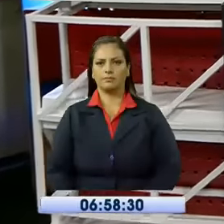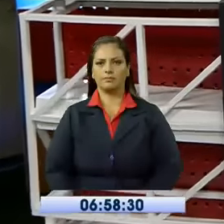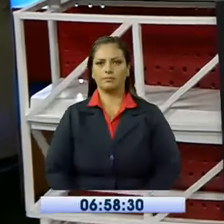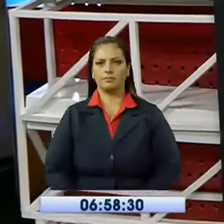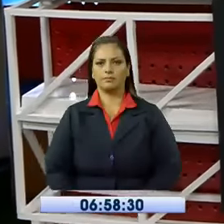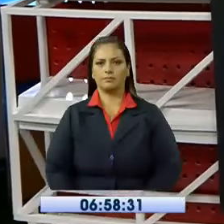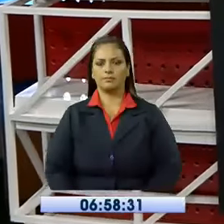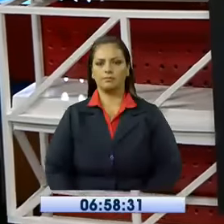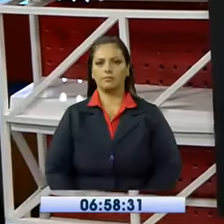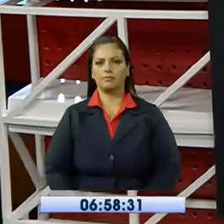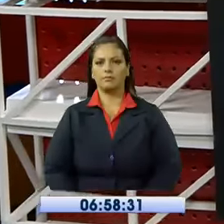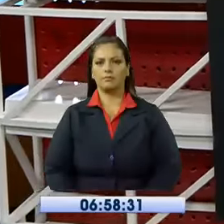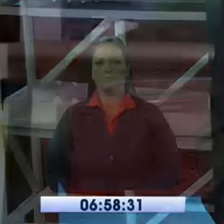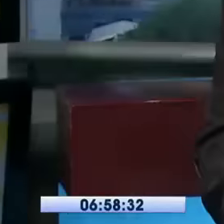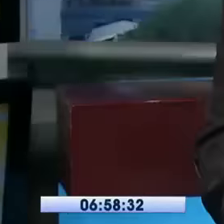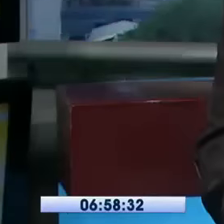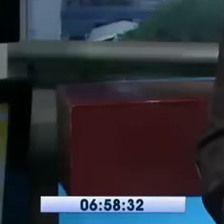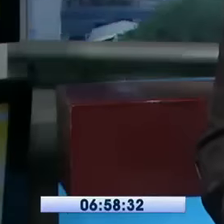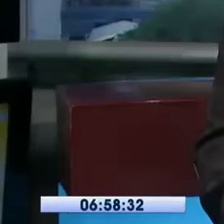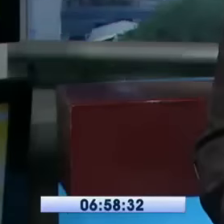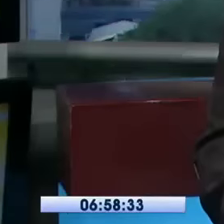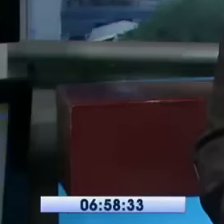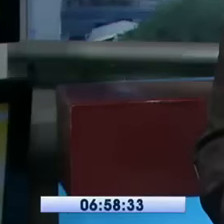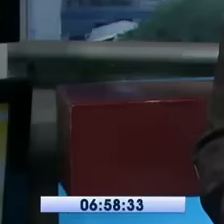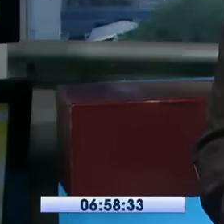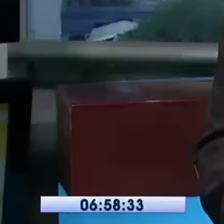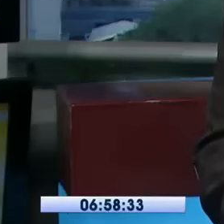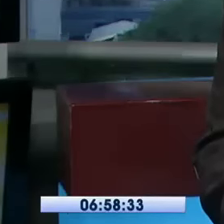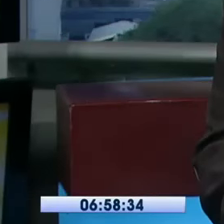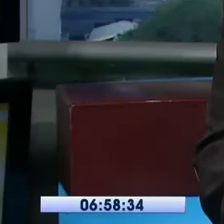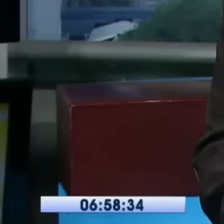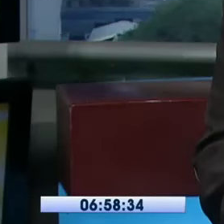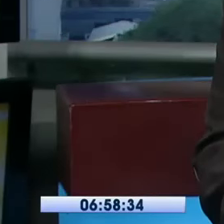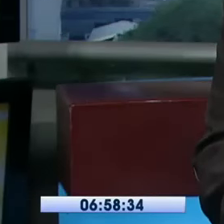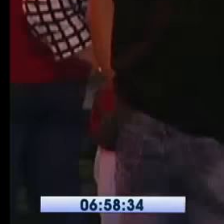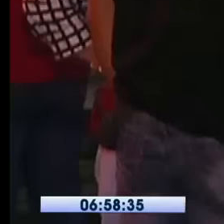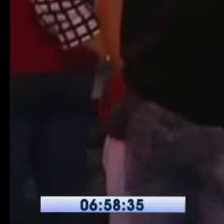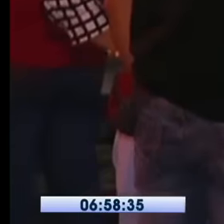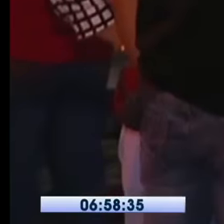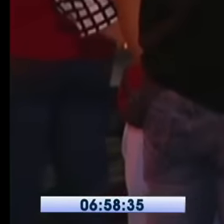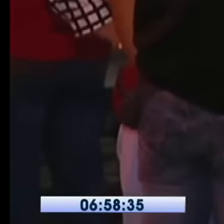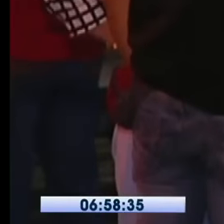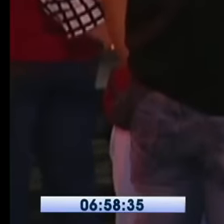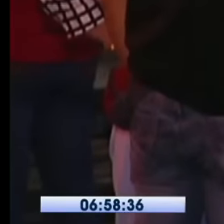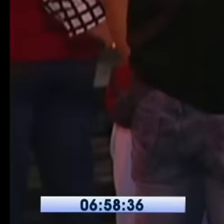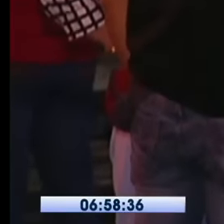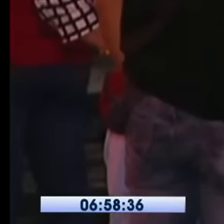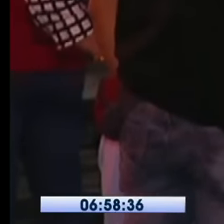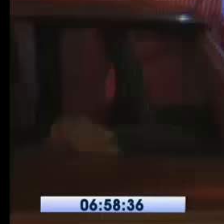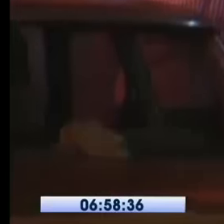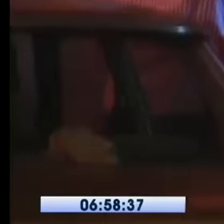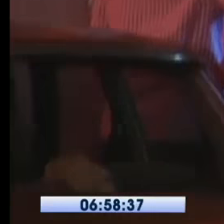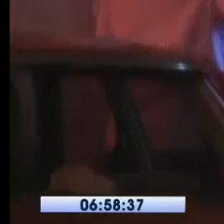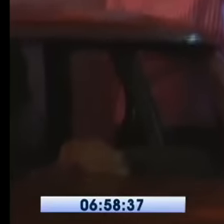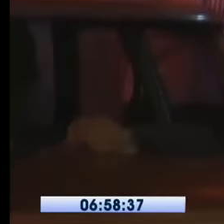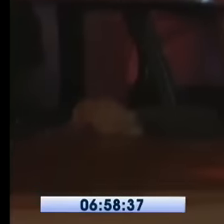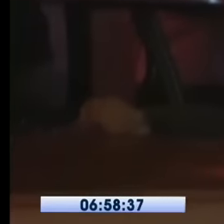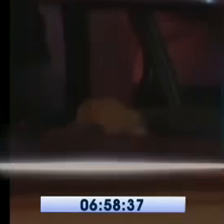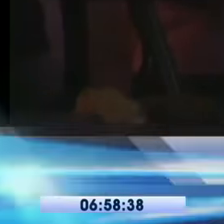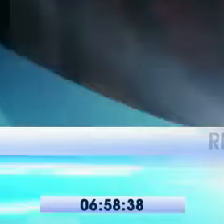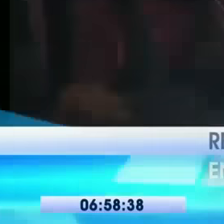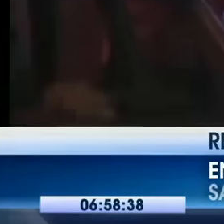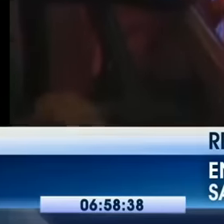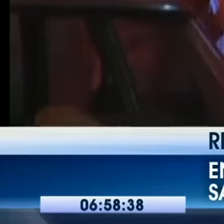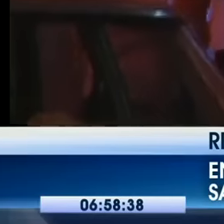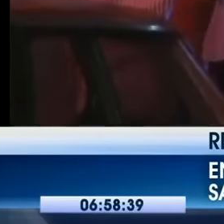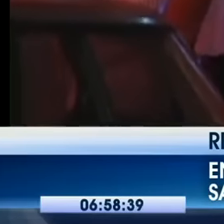Y se realizó la reconstrucción de los hechos en el caso del hombre que fue asesinado y embalado dentro de su propio domicilio